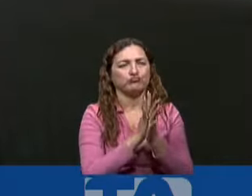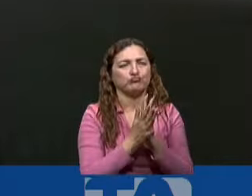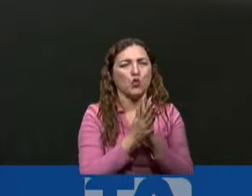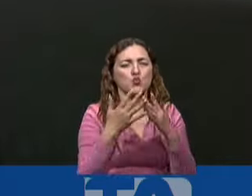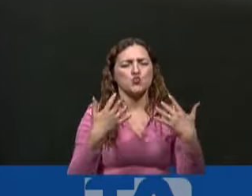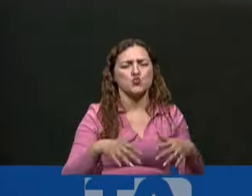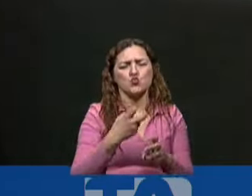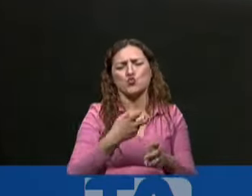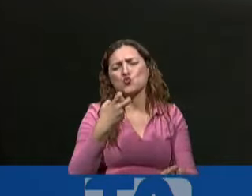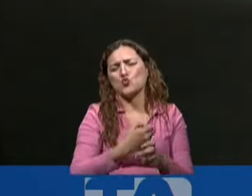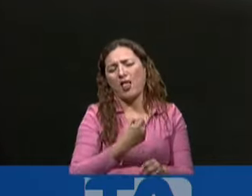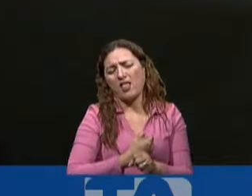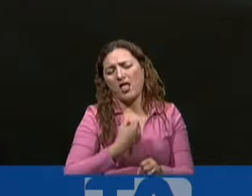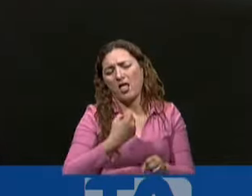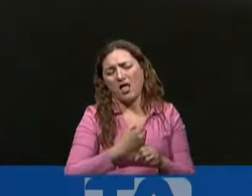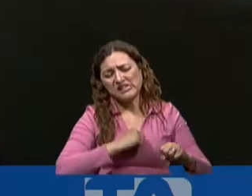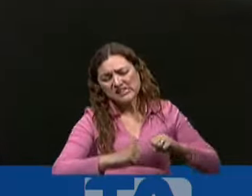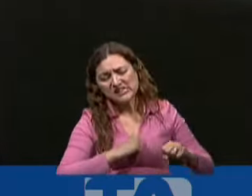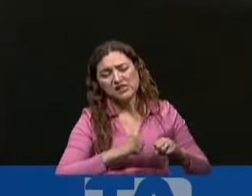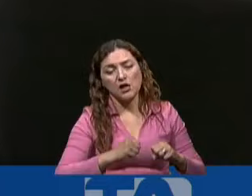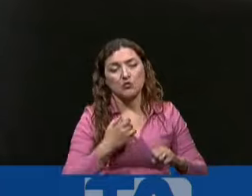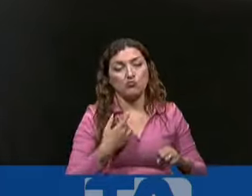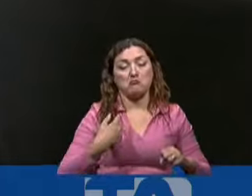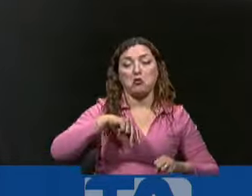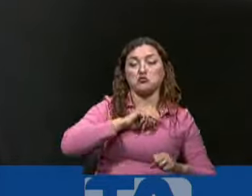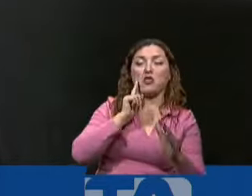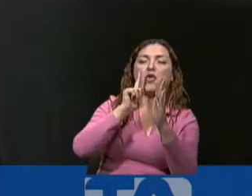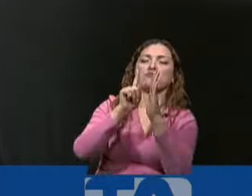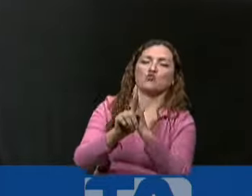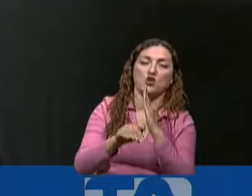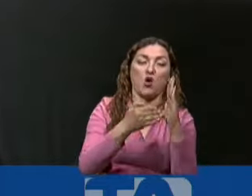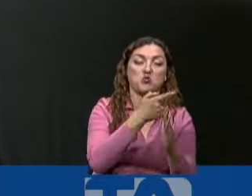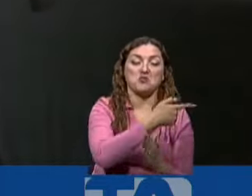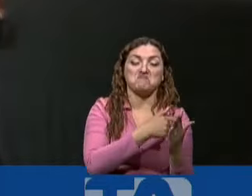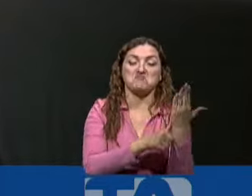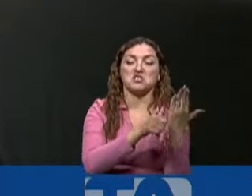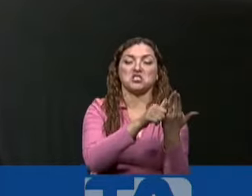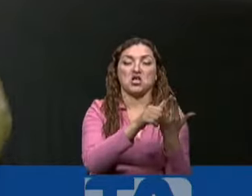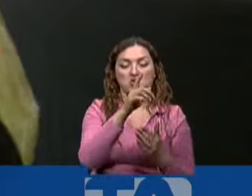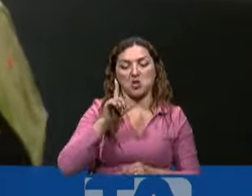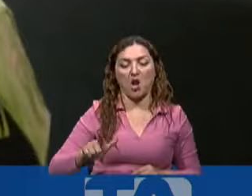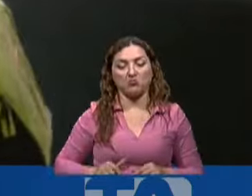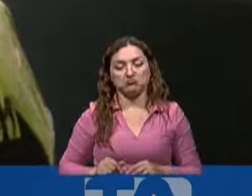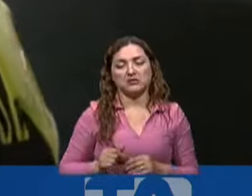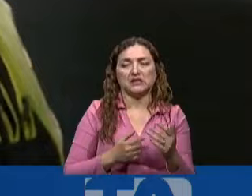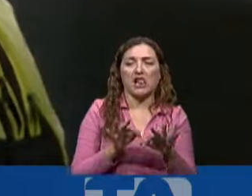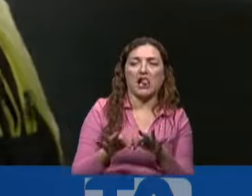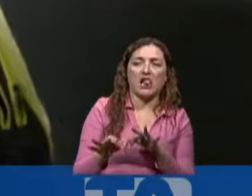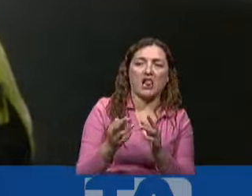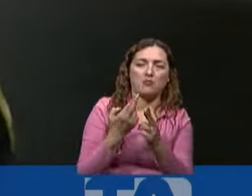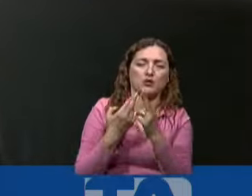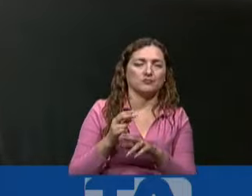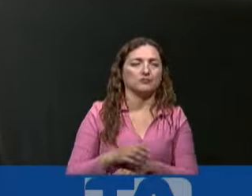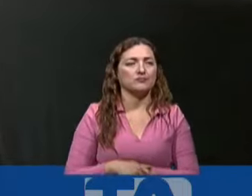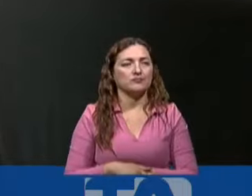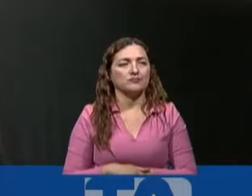tarea muy dura. Nosotros tuvimos que hacer una demanda, sin embargo se demoró en dar respuesta también.